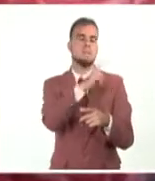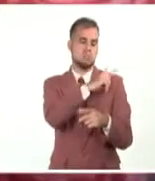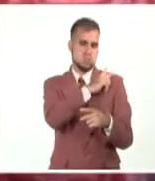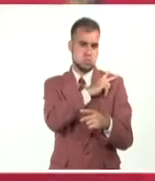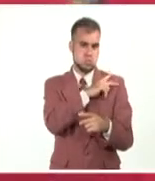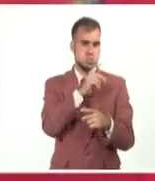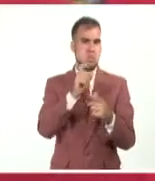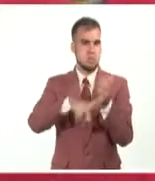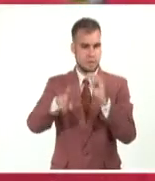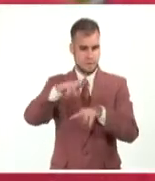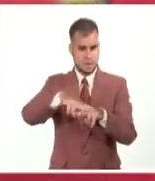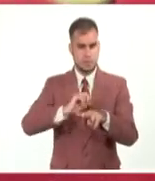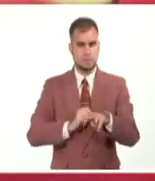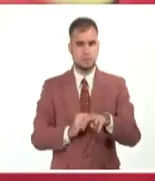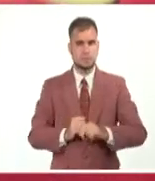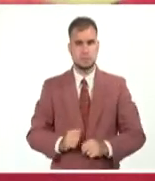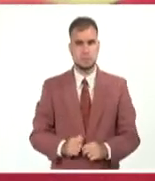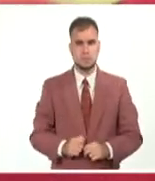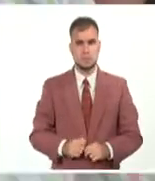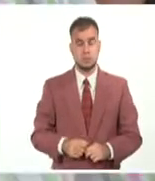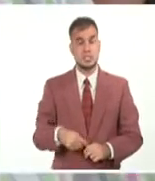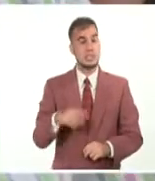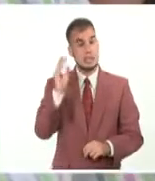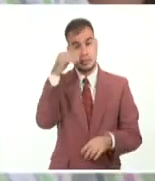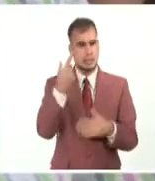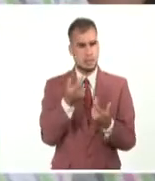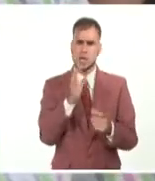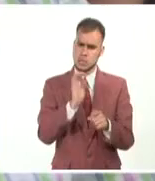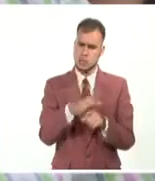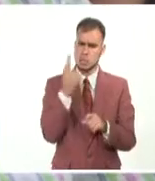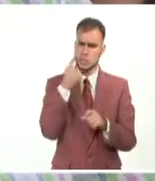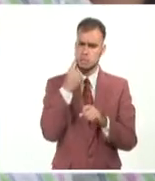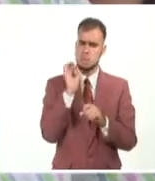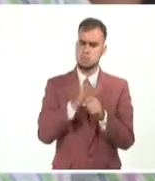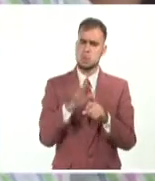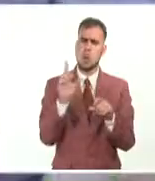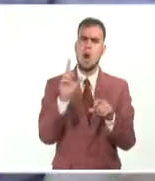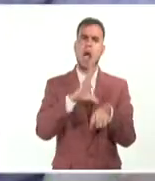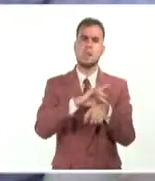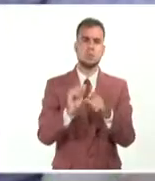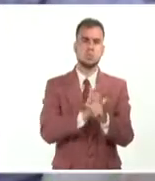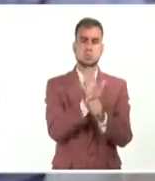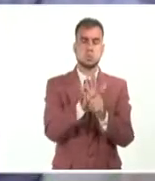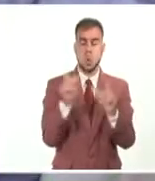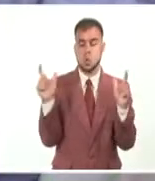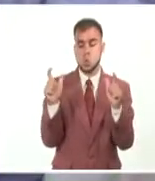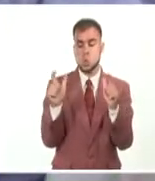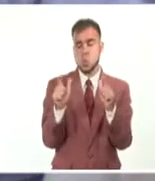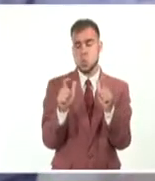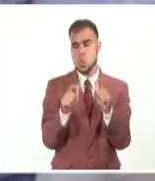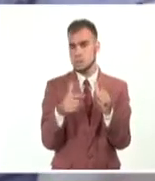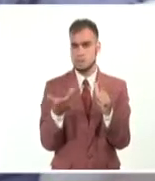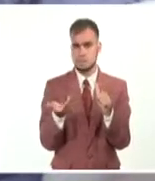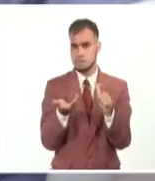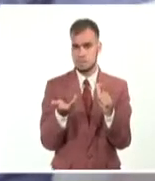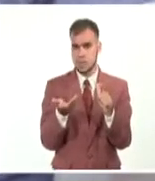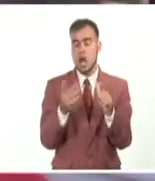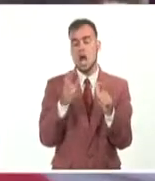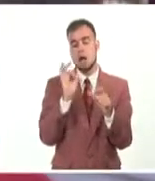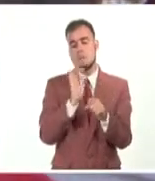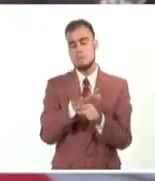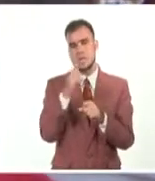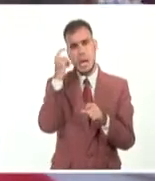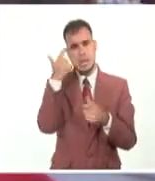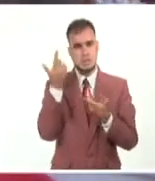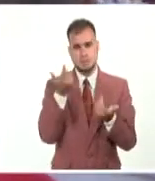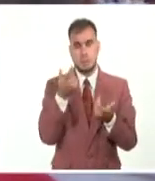compleja situación epidemiológica en La Habana, a pesar de la ligera disminución de casos de COVID-19 en los últimos días, se decidió en reunión